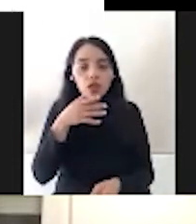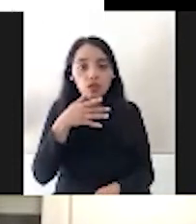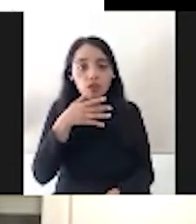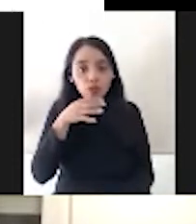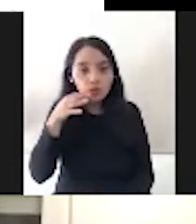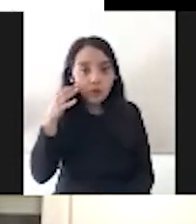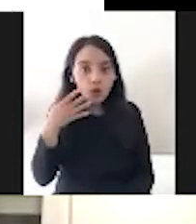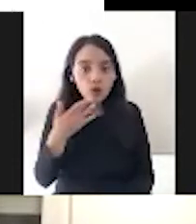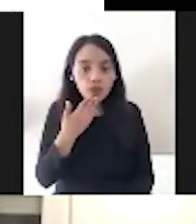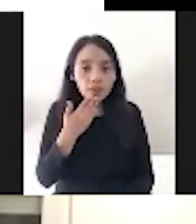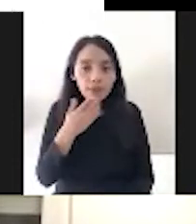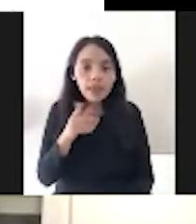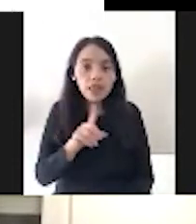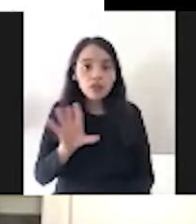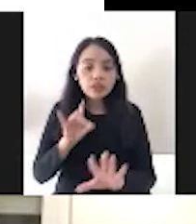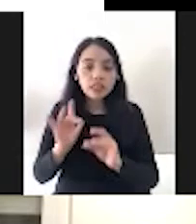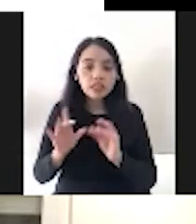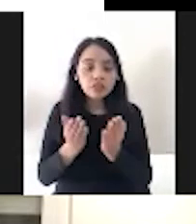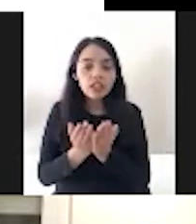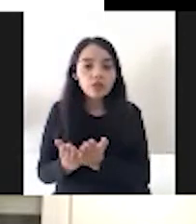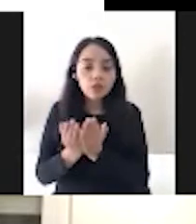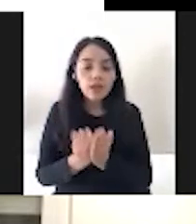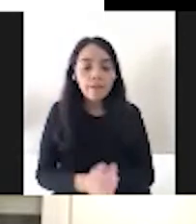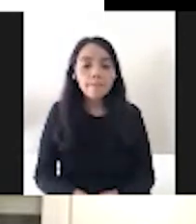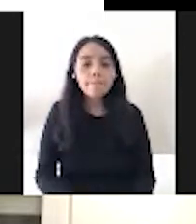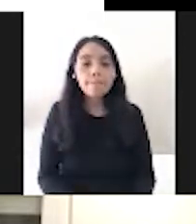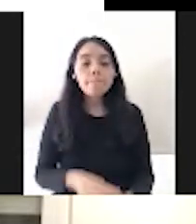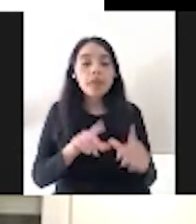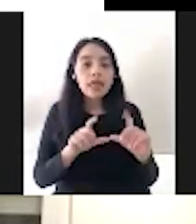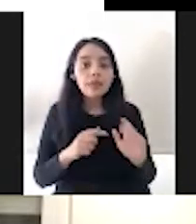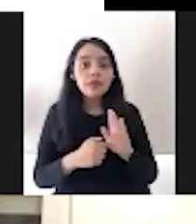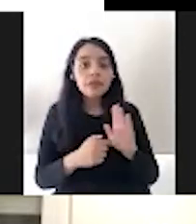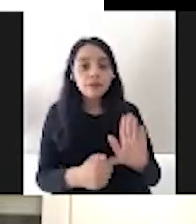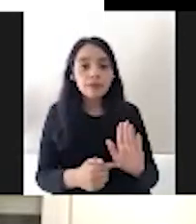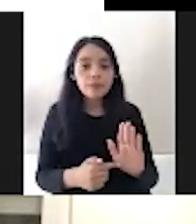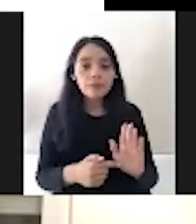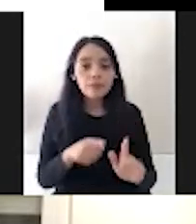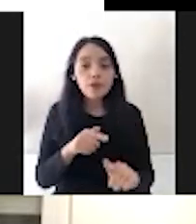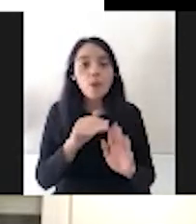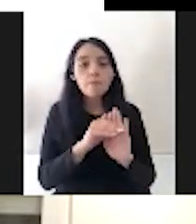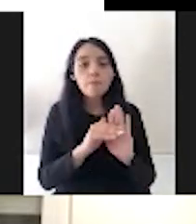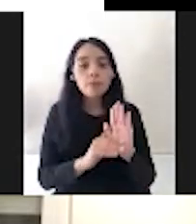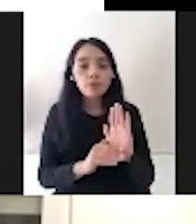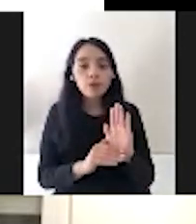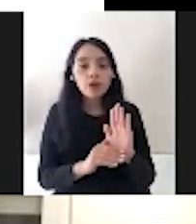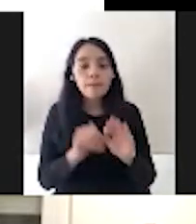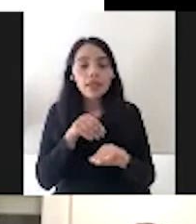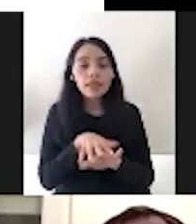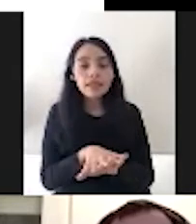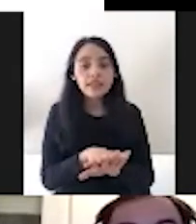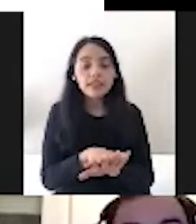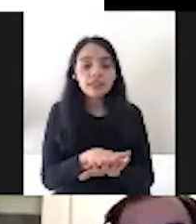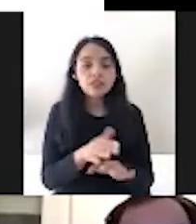La imagen que vemos recientemente podemos graficarla como que es el programa de integración escolar, que es